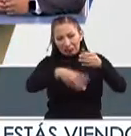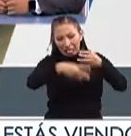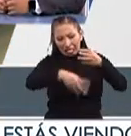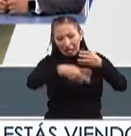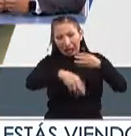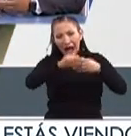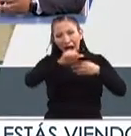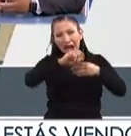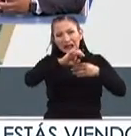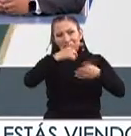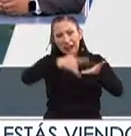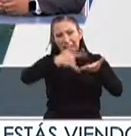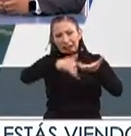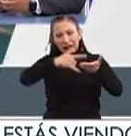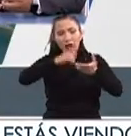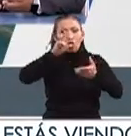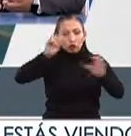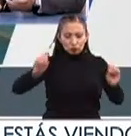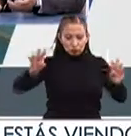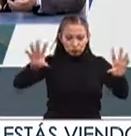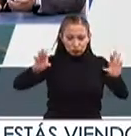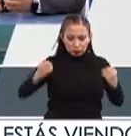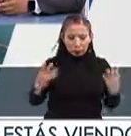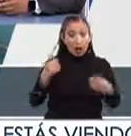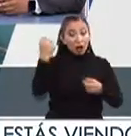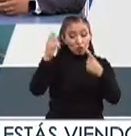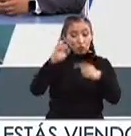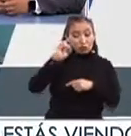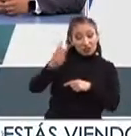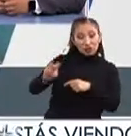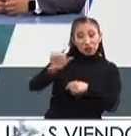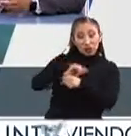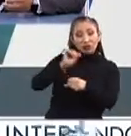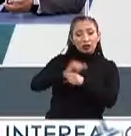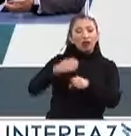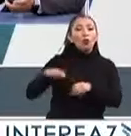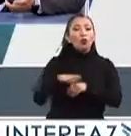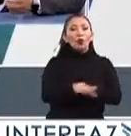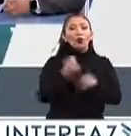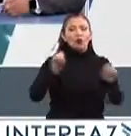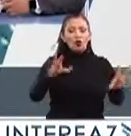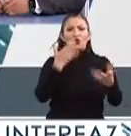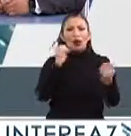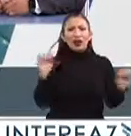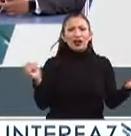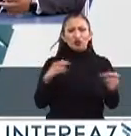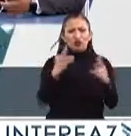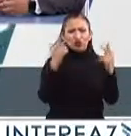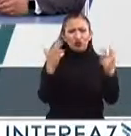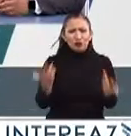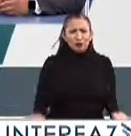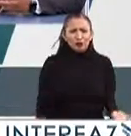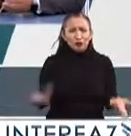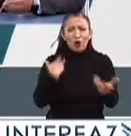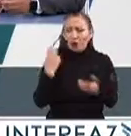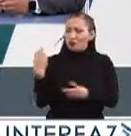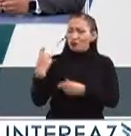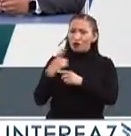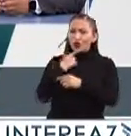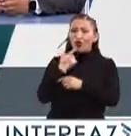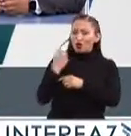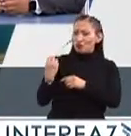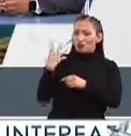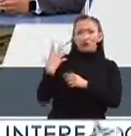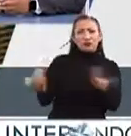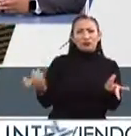filtros, que prendan todas sus luces, porque hemos visto unidades que circulan y no le prende un foco o el stop, entonces ahí puede